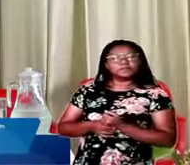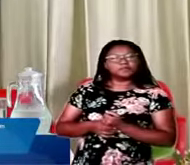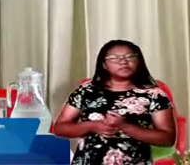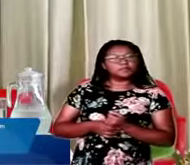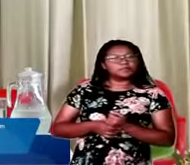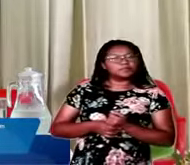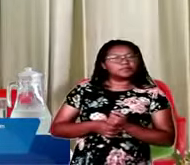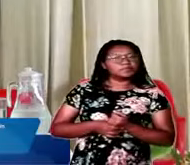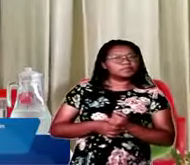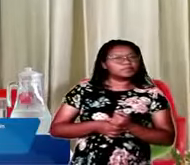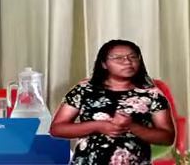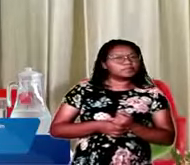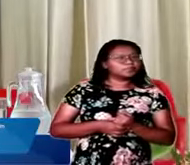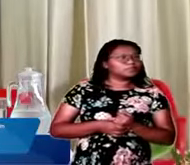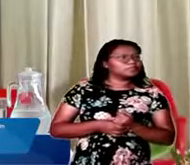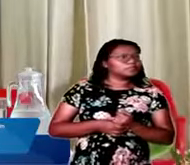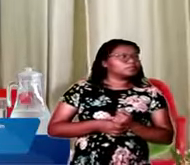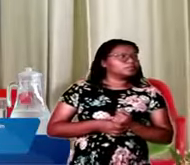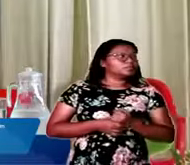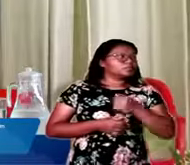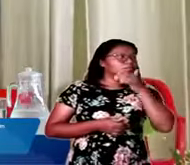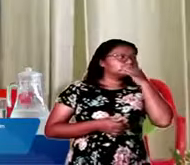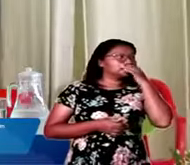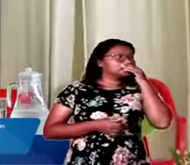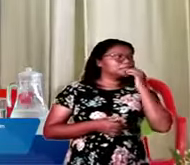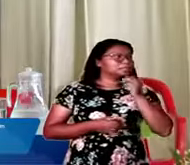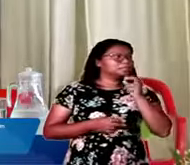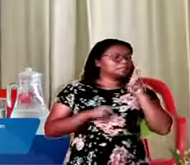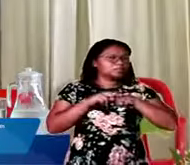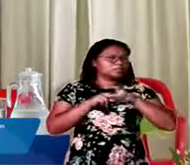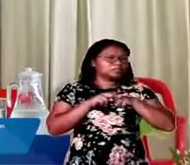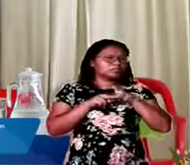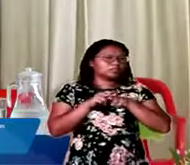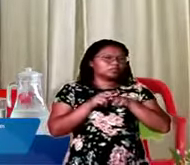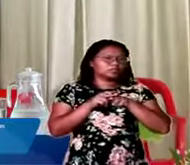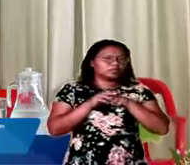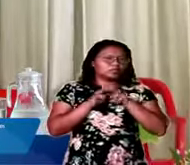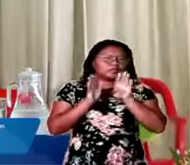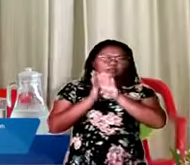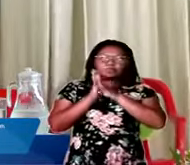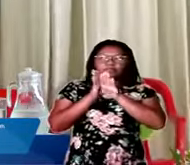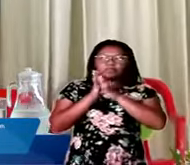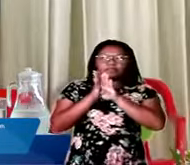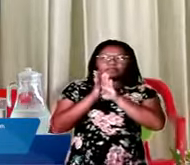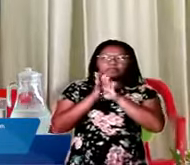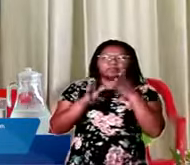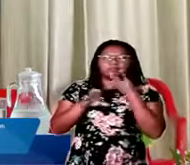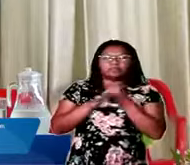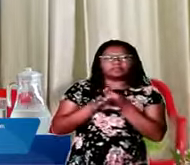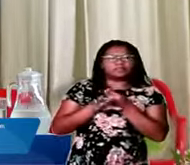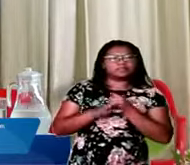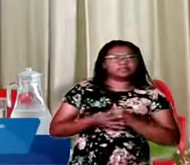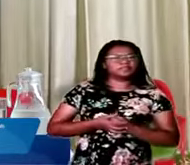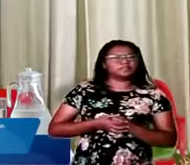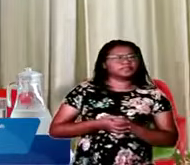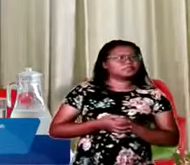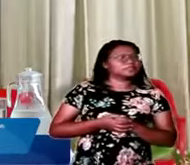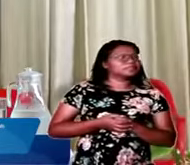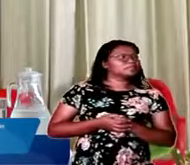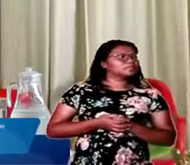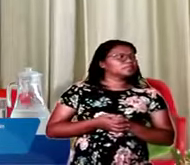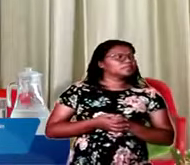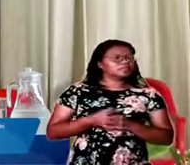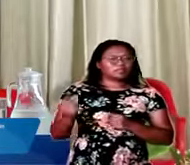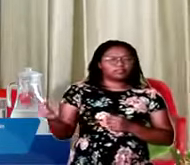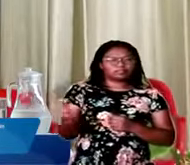por diosero que llamamos. Se sentaba en el portón de la iglesia y al que iba llegando